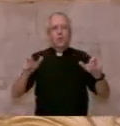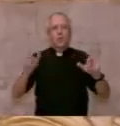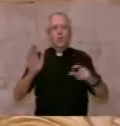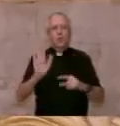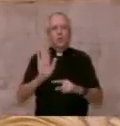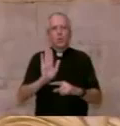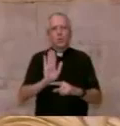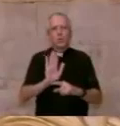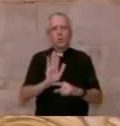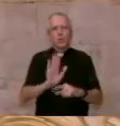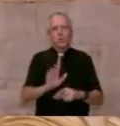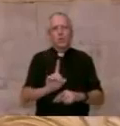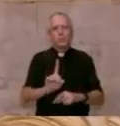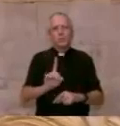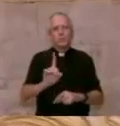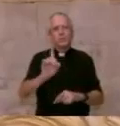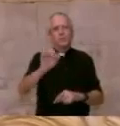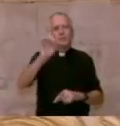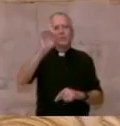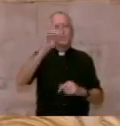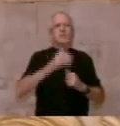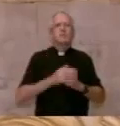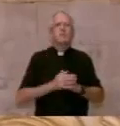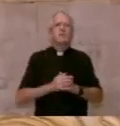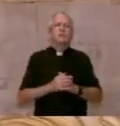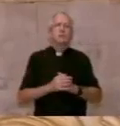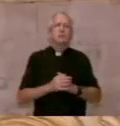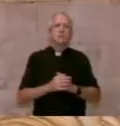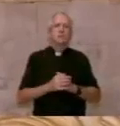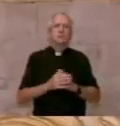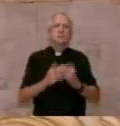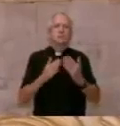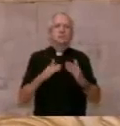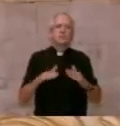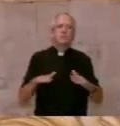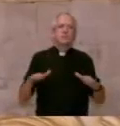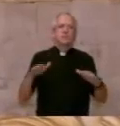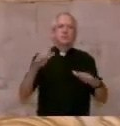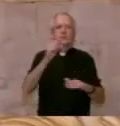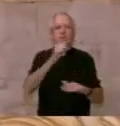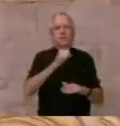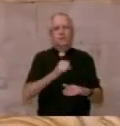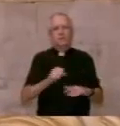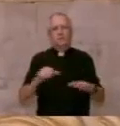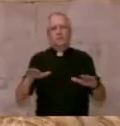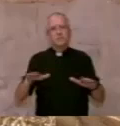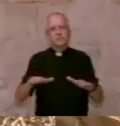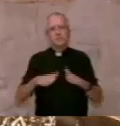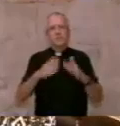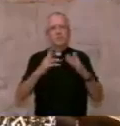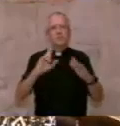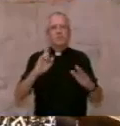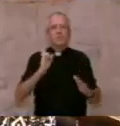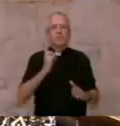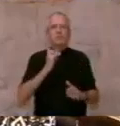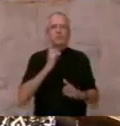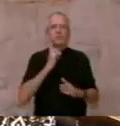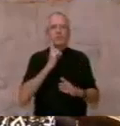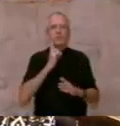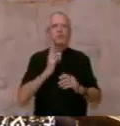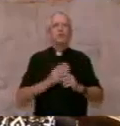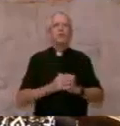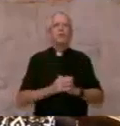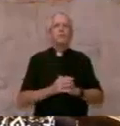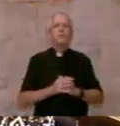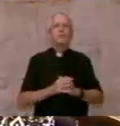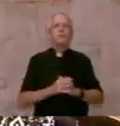Cuenta la tradición que aquella noche un clérigo virtuosísimo y temeroso de Dios se dirigió deprisa a la